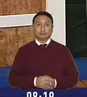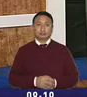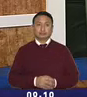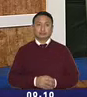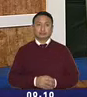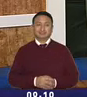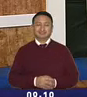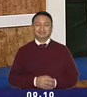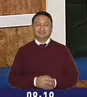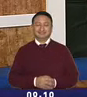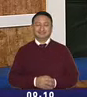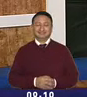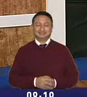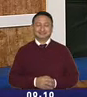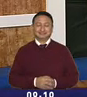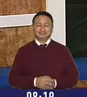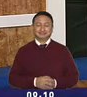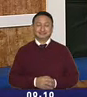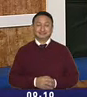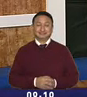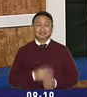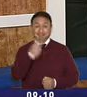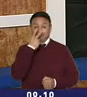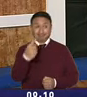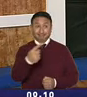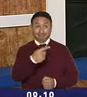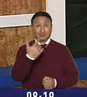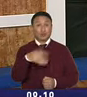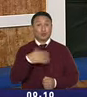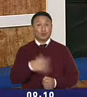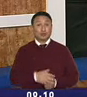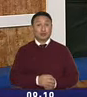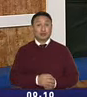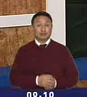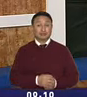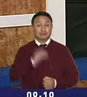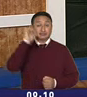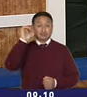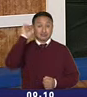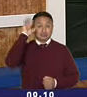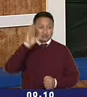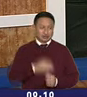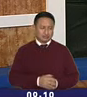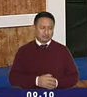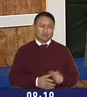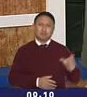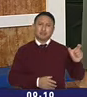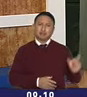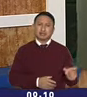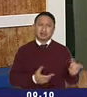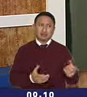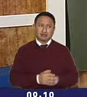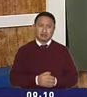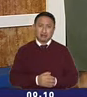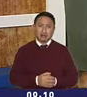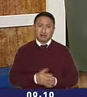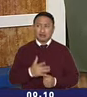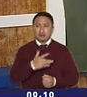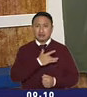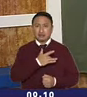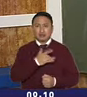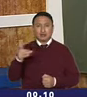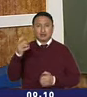Qué increíble lo que podemos observar y escuchar en ese video, cómo los ciudadanos no son empáticos con